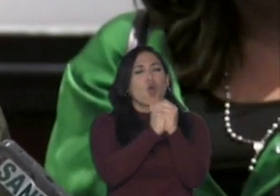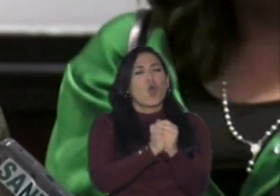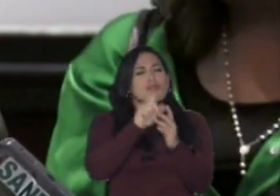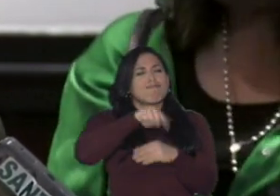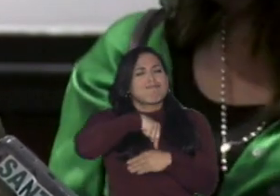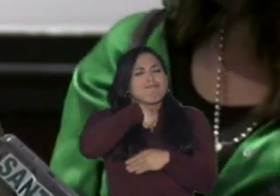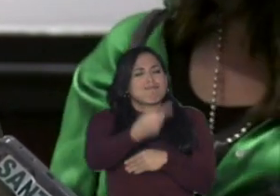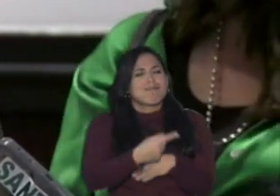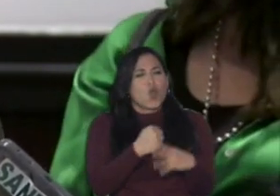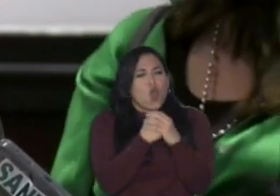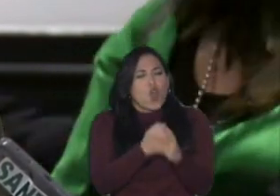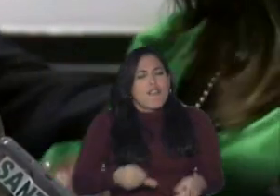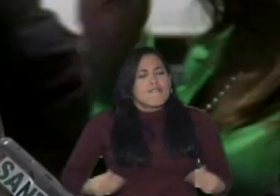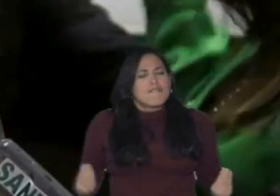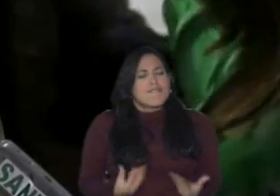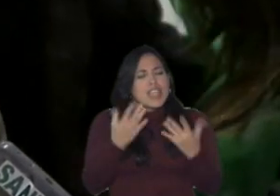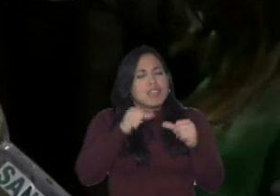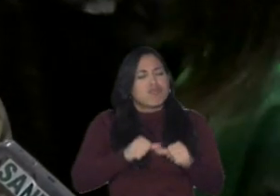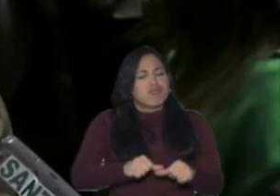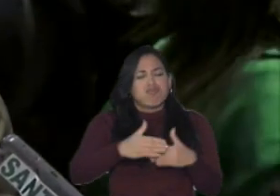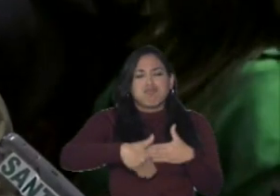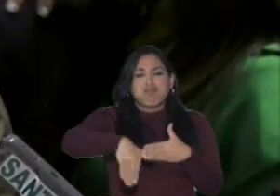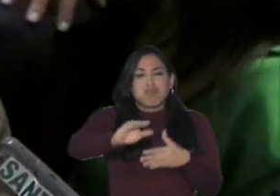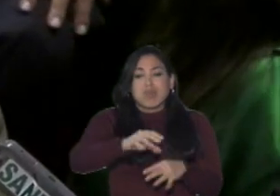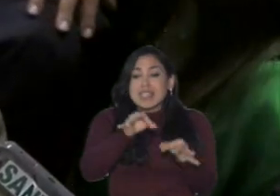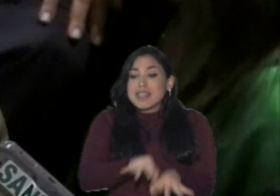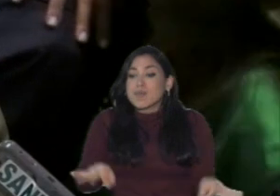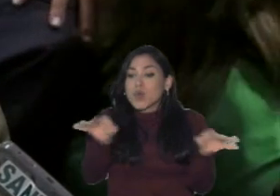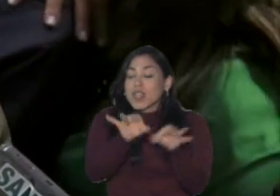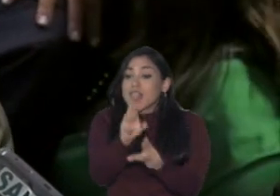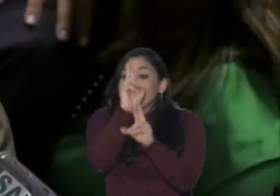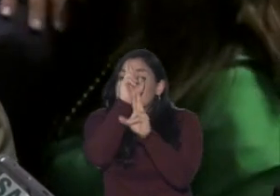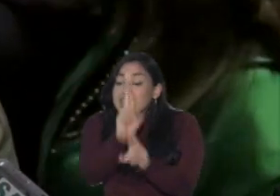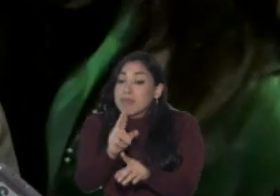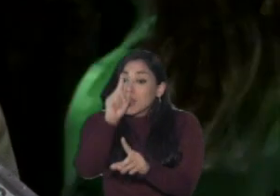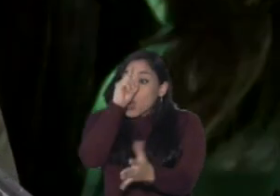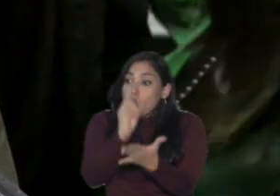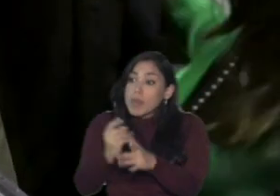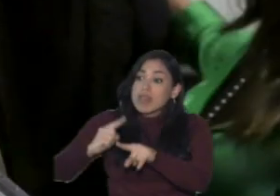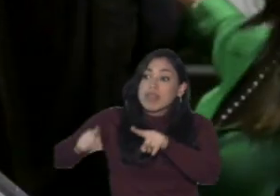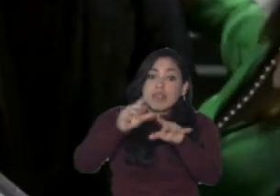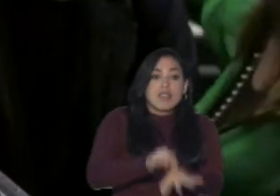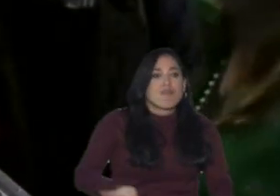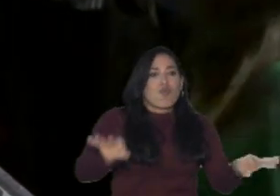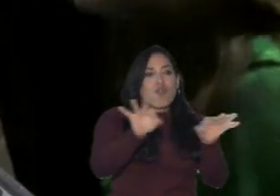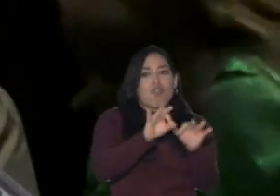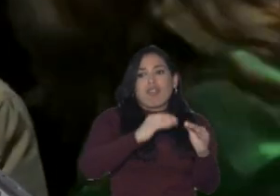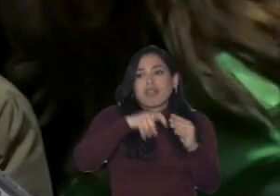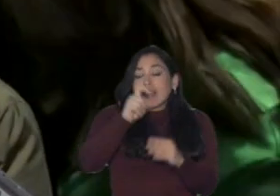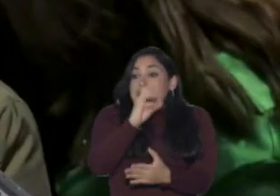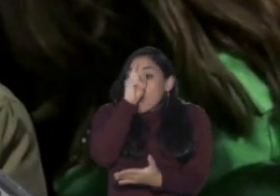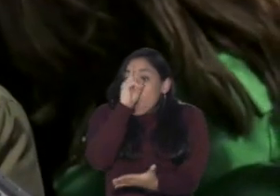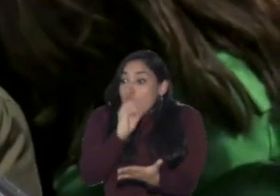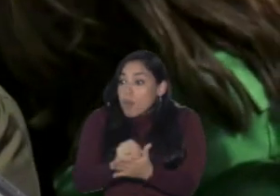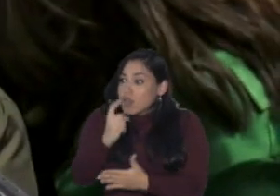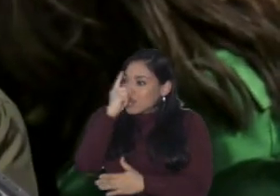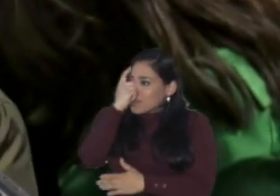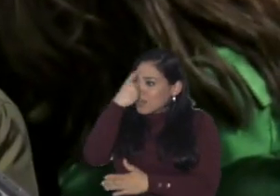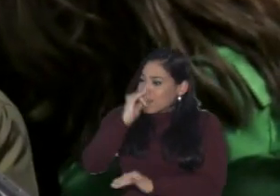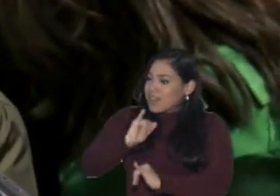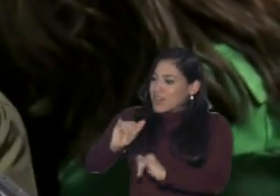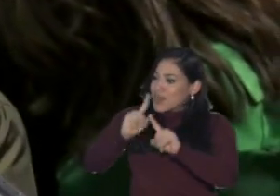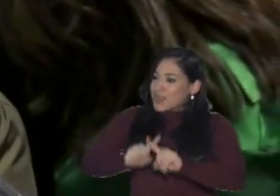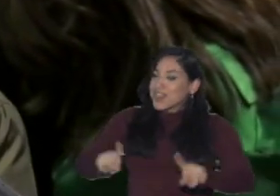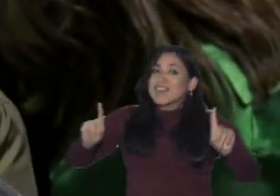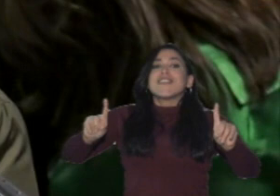deseo mucha vida, y que el respeto por la diferencia es fundamental, y que el hecho de pensar diferente jamás